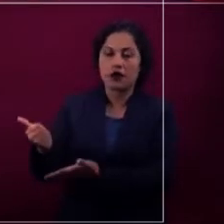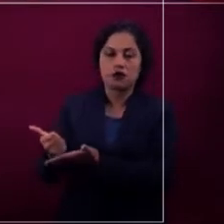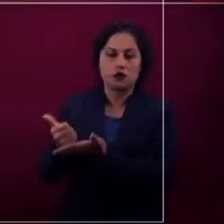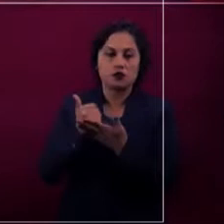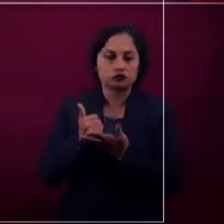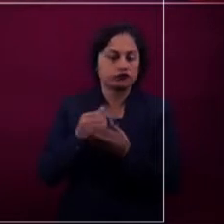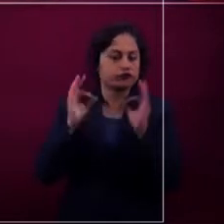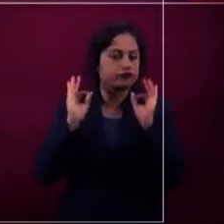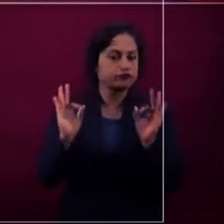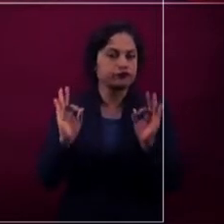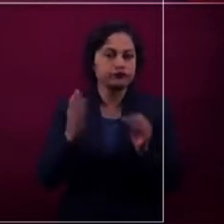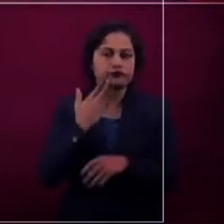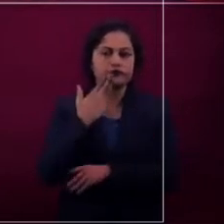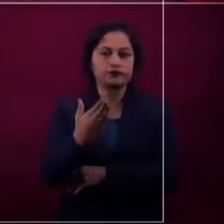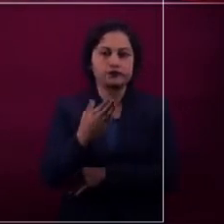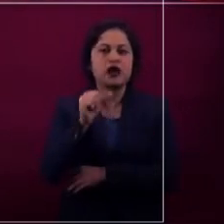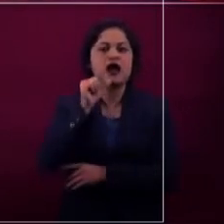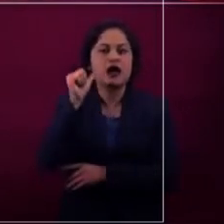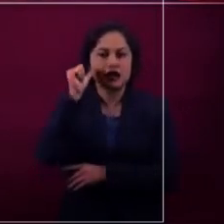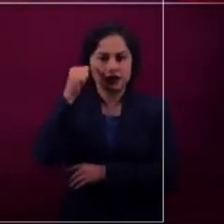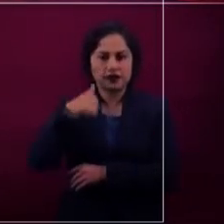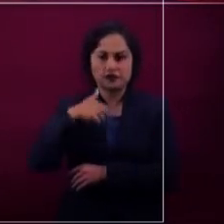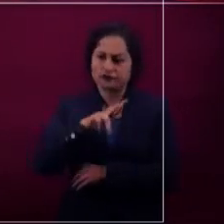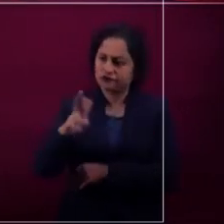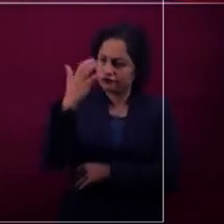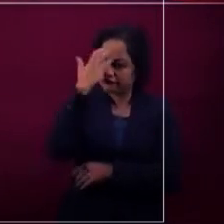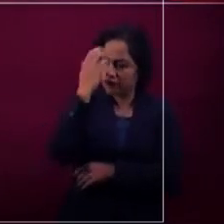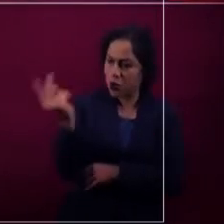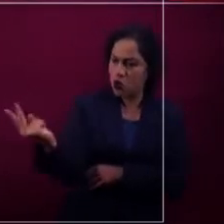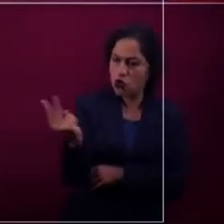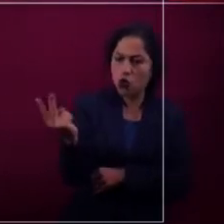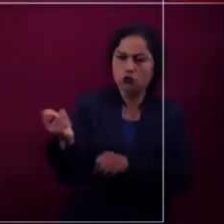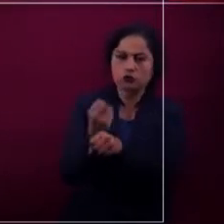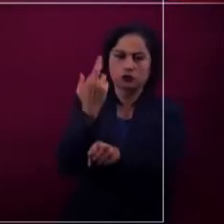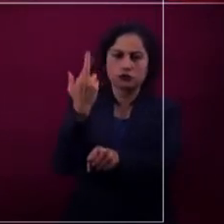reconocimiento a los dos secretarios,